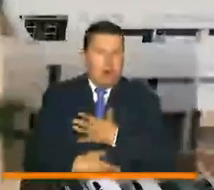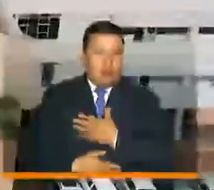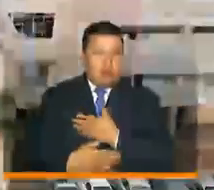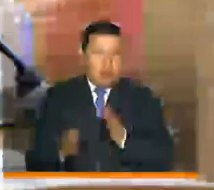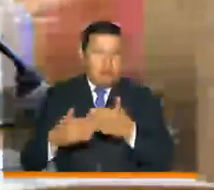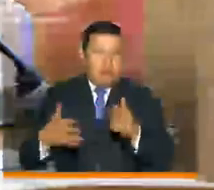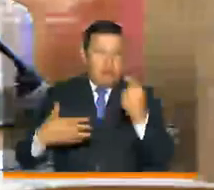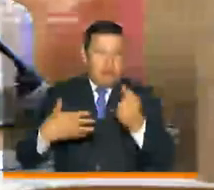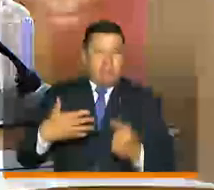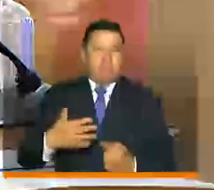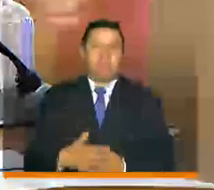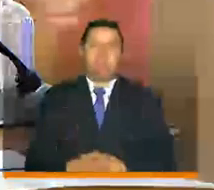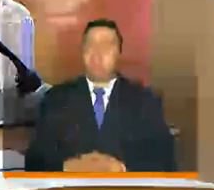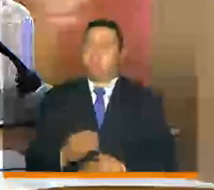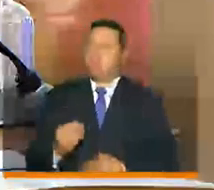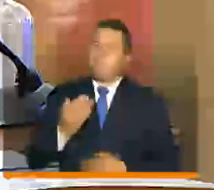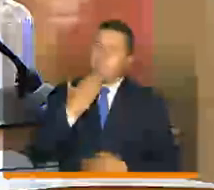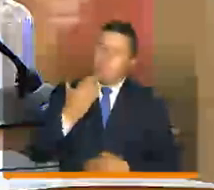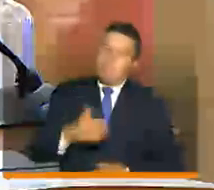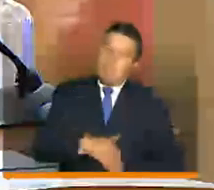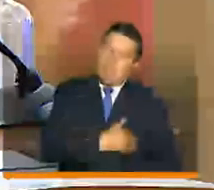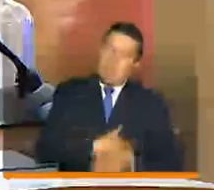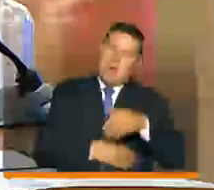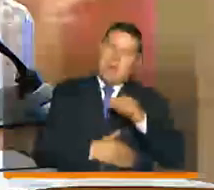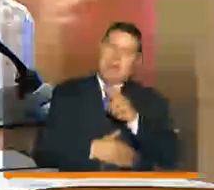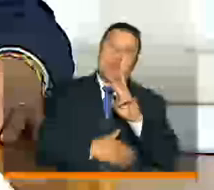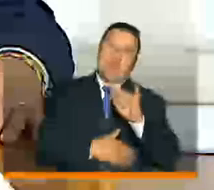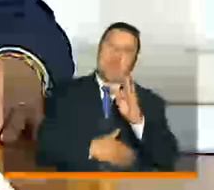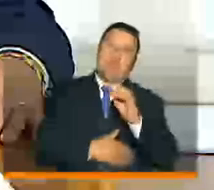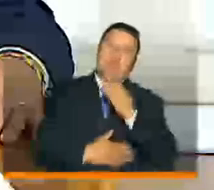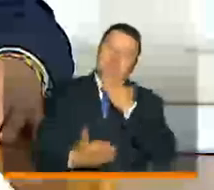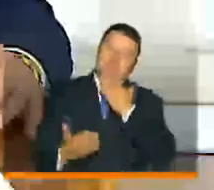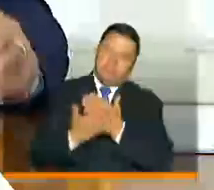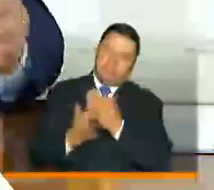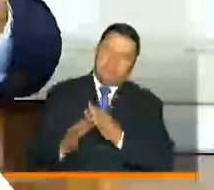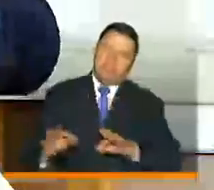Muchísimas gracias, ministra María Victoria, por ese importante balance.